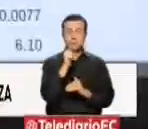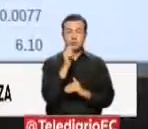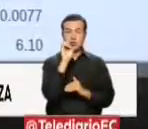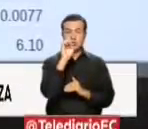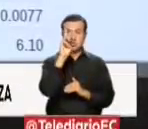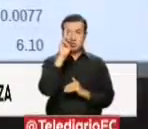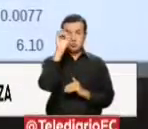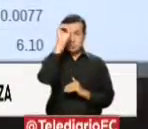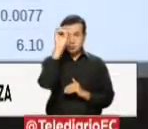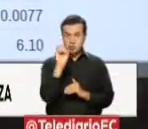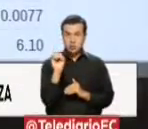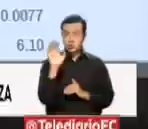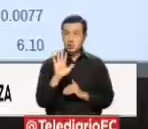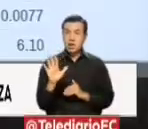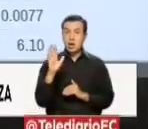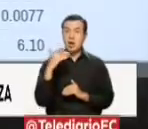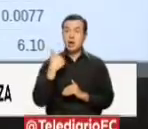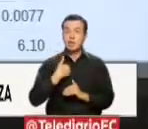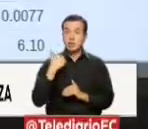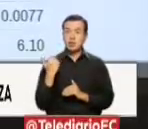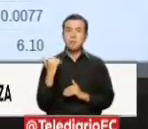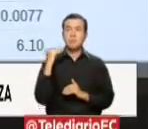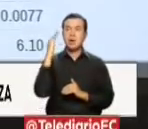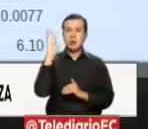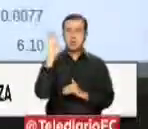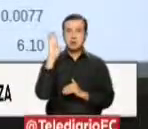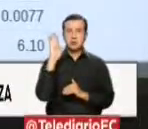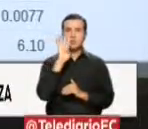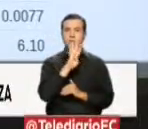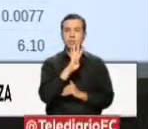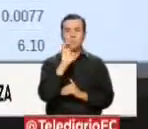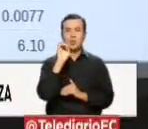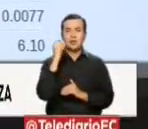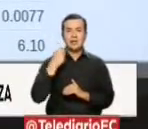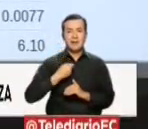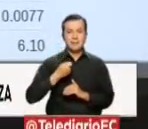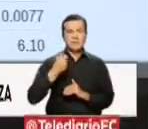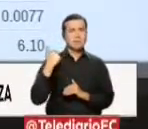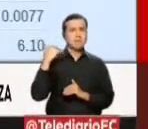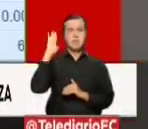3.06% en el mercado de Buenos Aires y vuelve a costar más de 40 pesos.